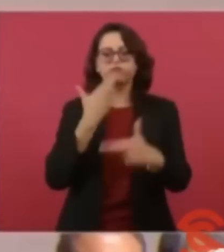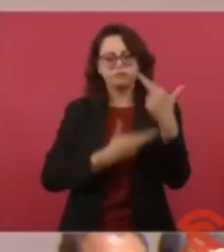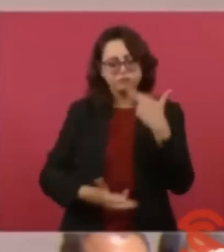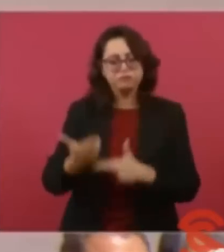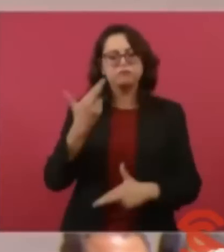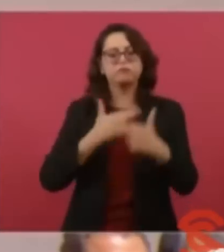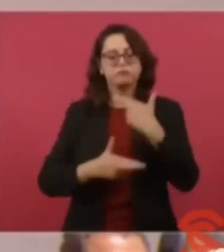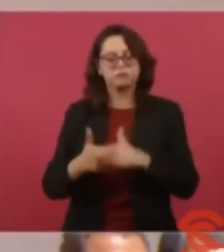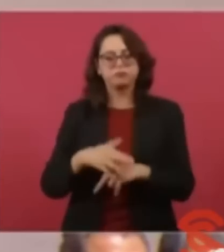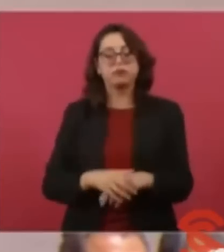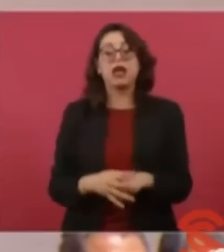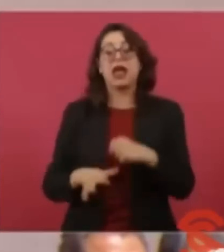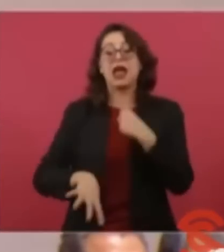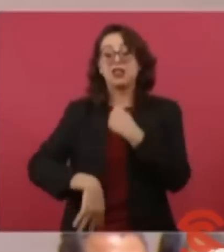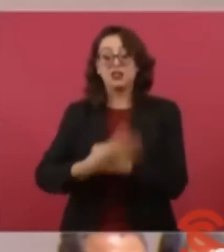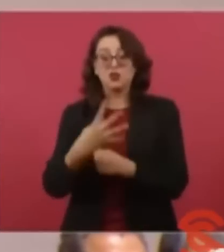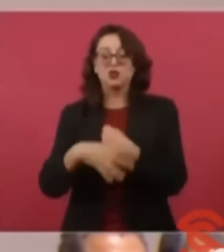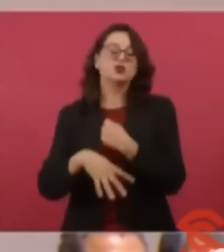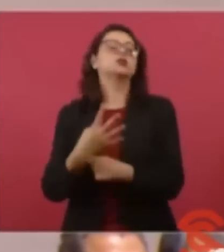Llevamos